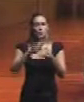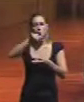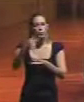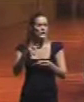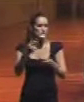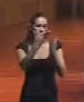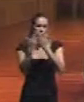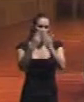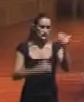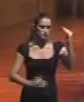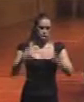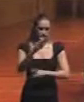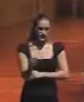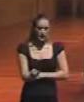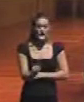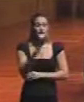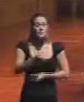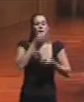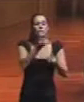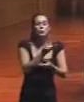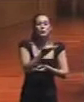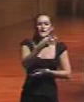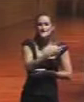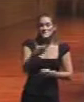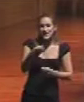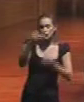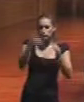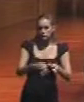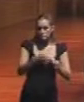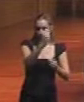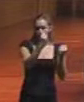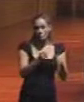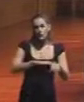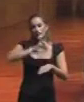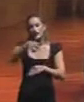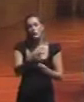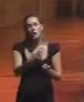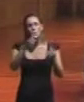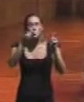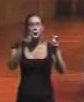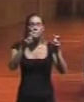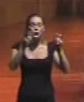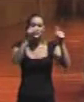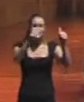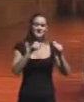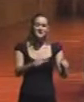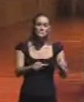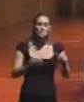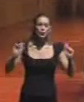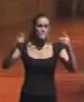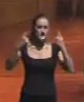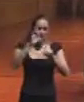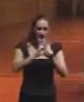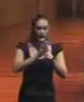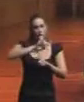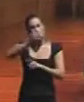Superior, y emitió los informes favorables preceptivos para la propuesta de implantación de 6 nuevos títulos oficiales de grado y otras 6